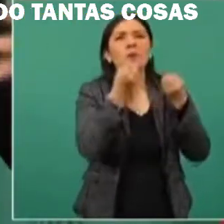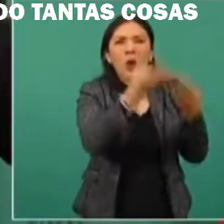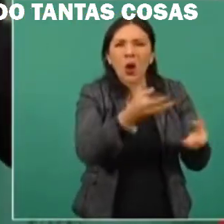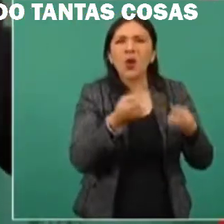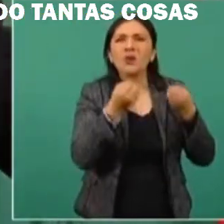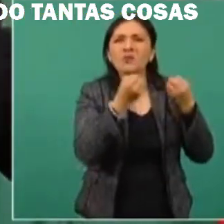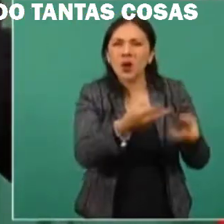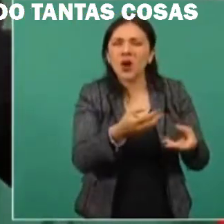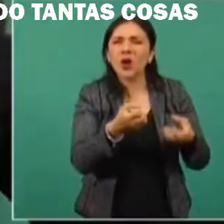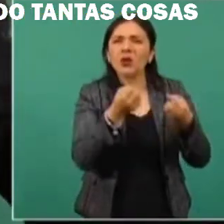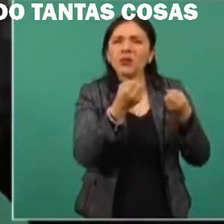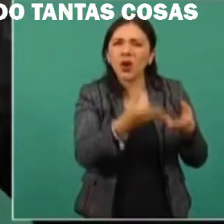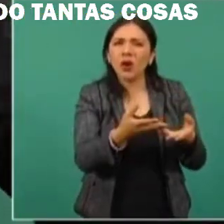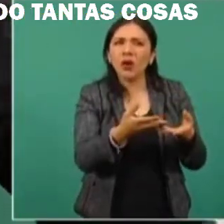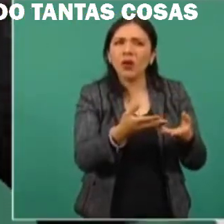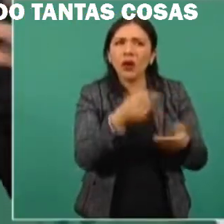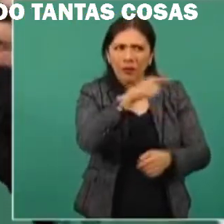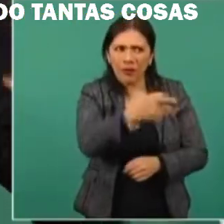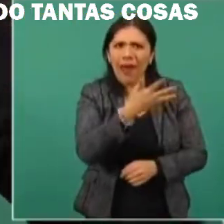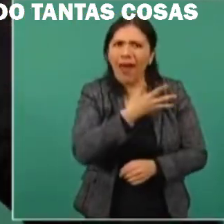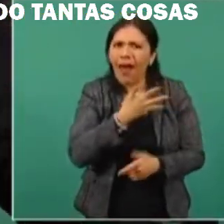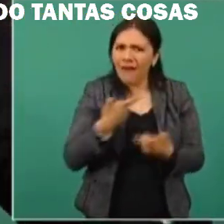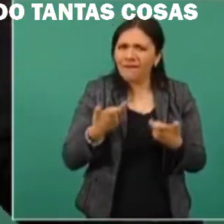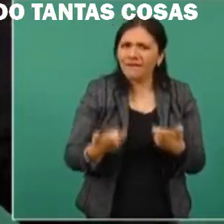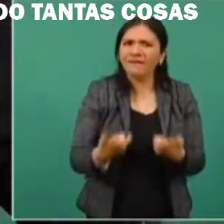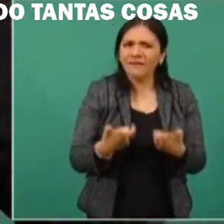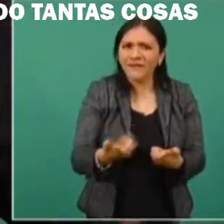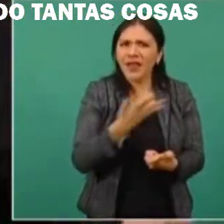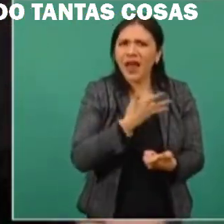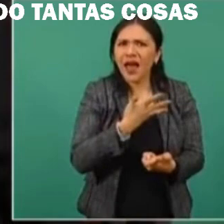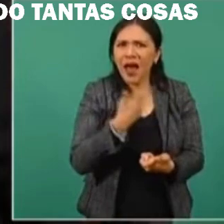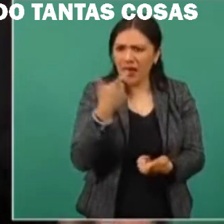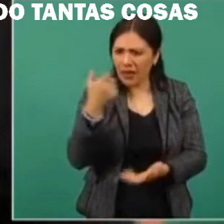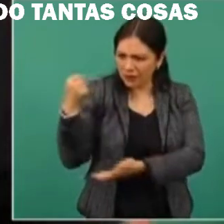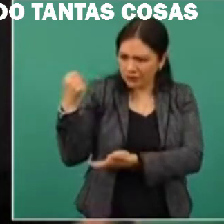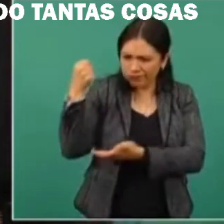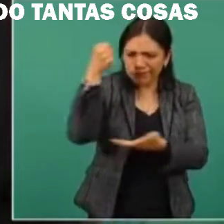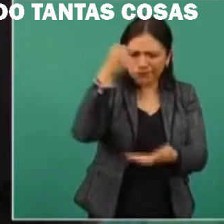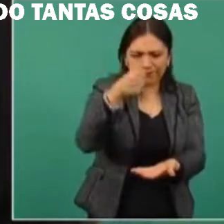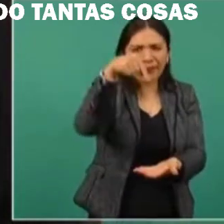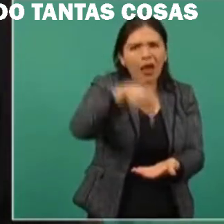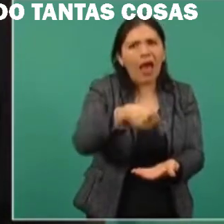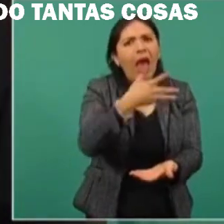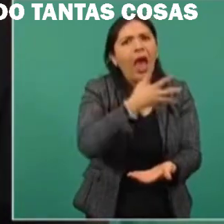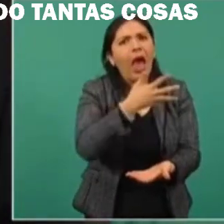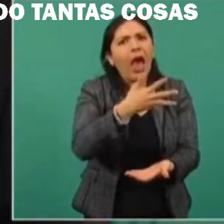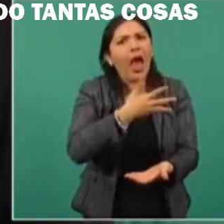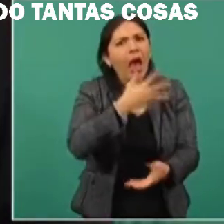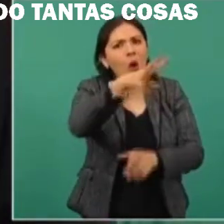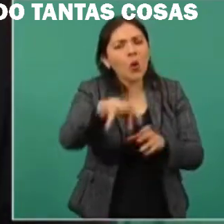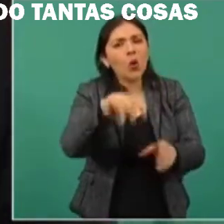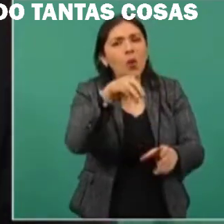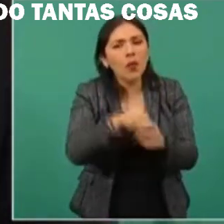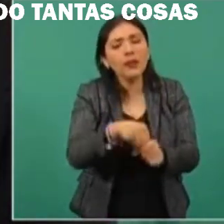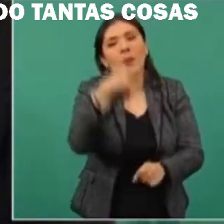deben de tener recursos, porque el presupuesto contempla